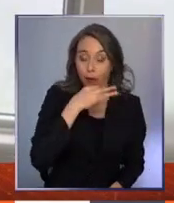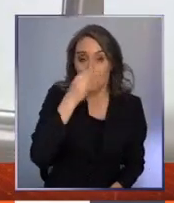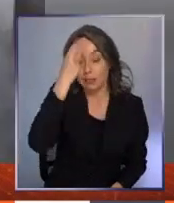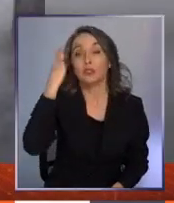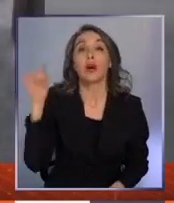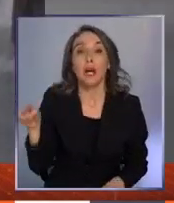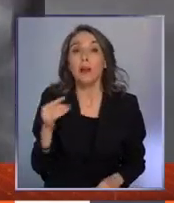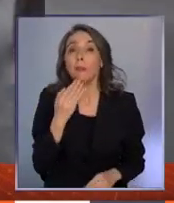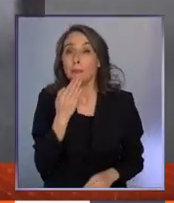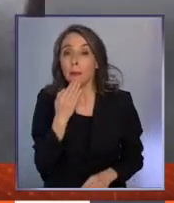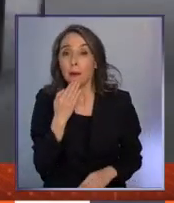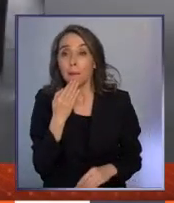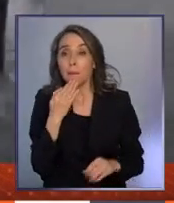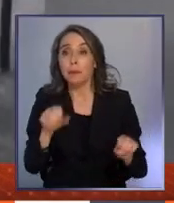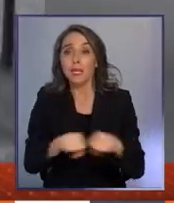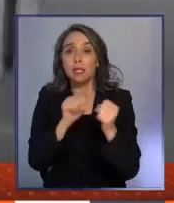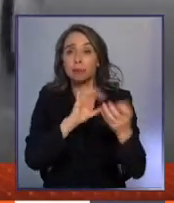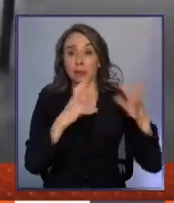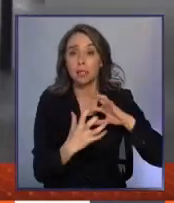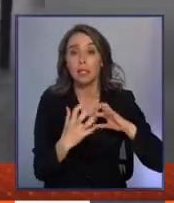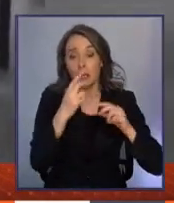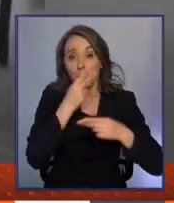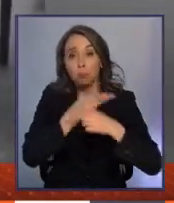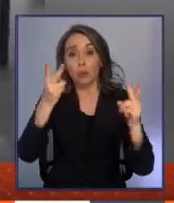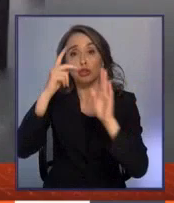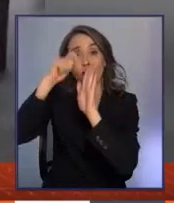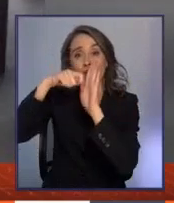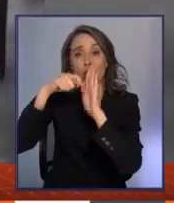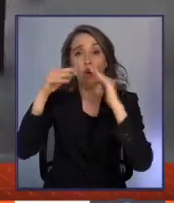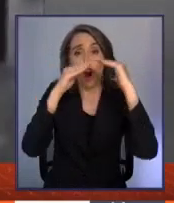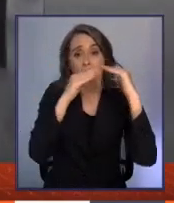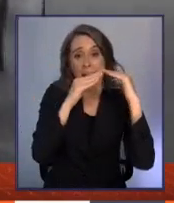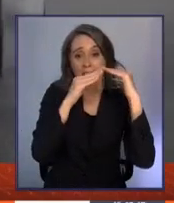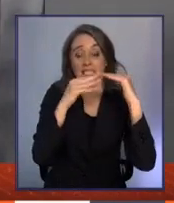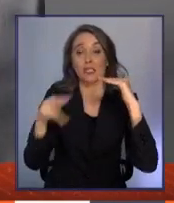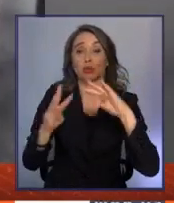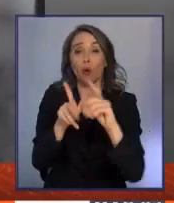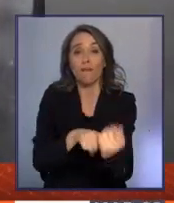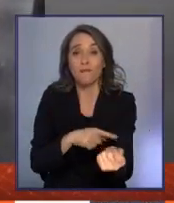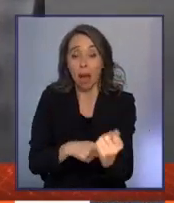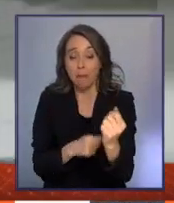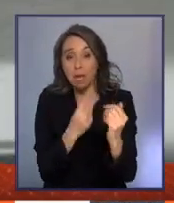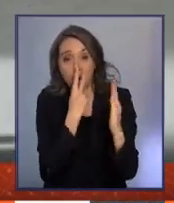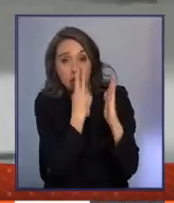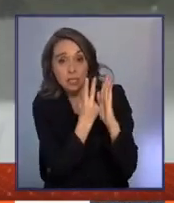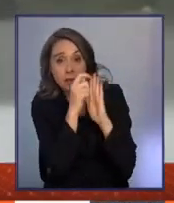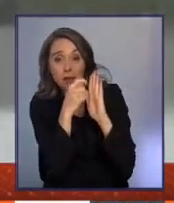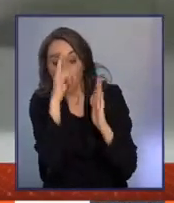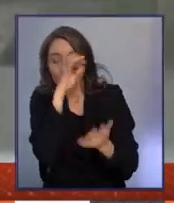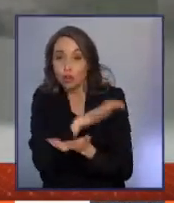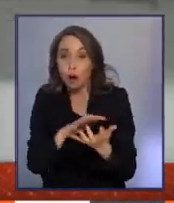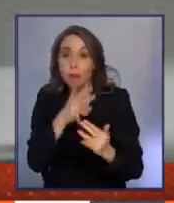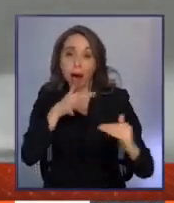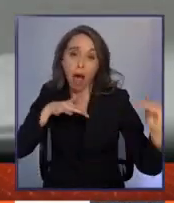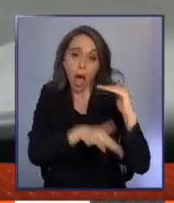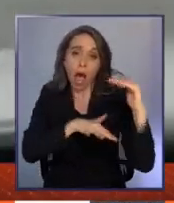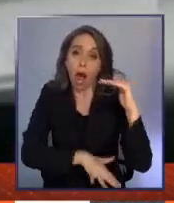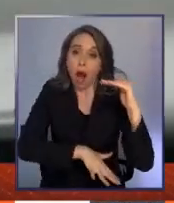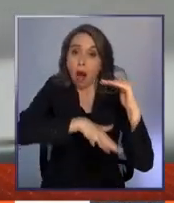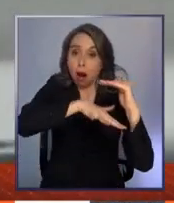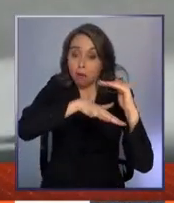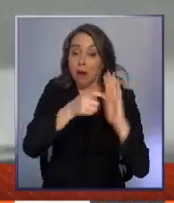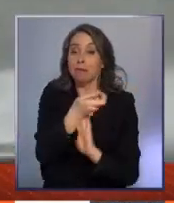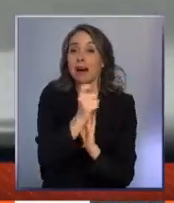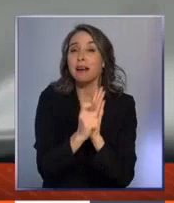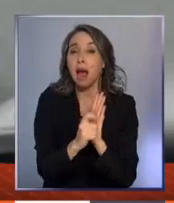la devastación y compartió un video en el que toda su casa y parte de su familia se veían muy complicados por la inundación. Según